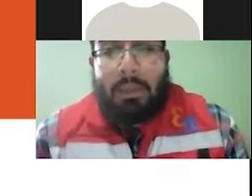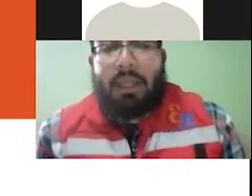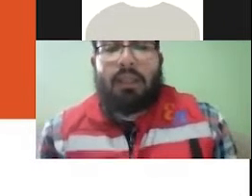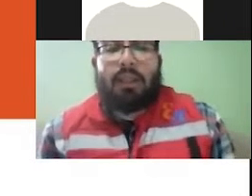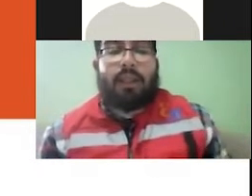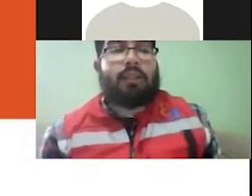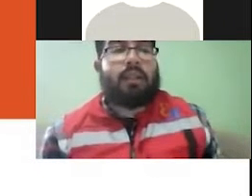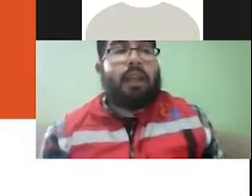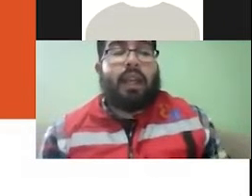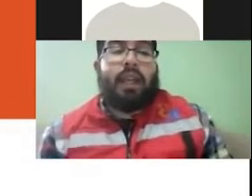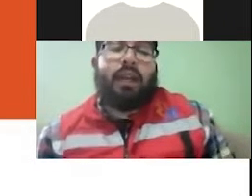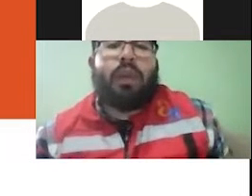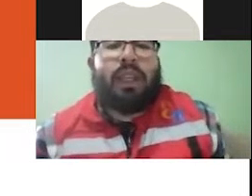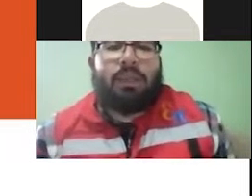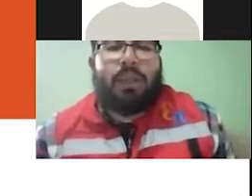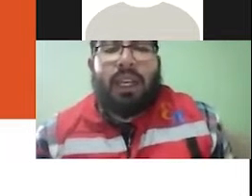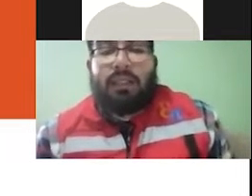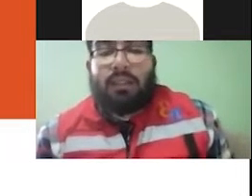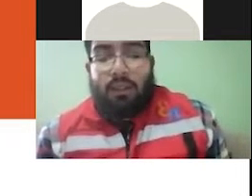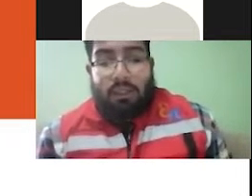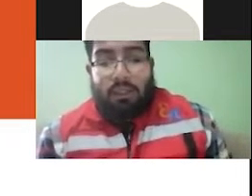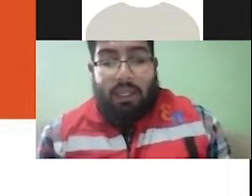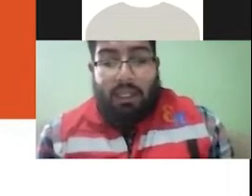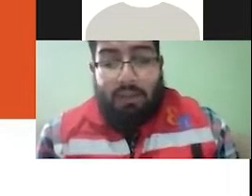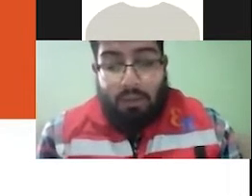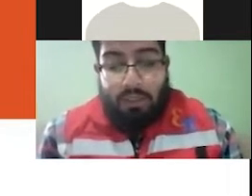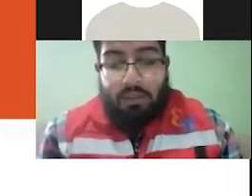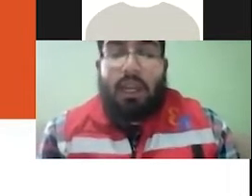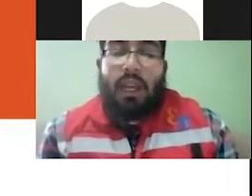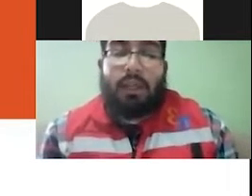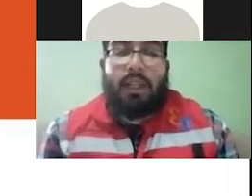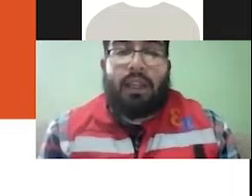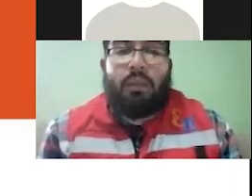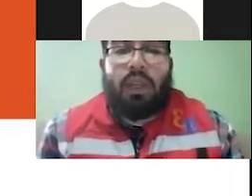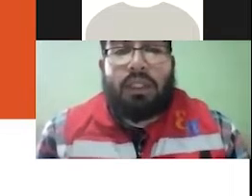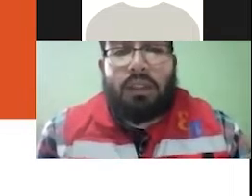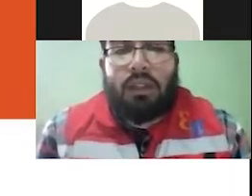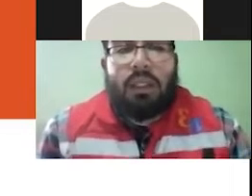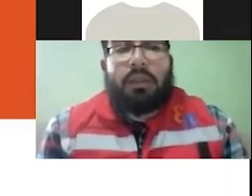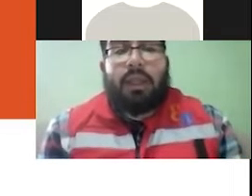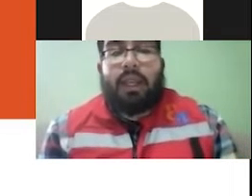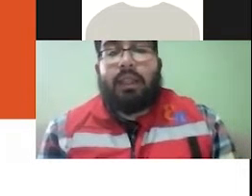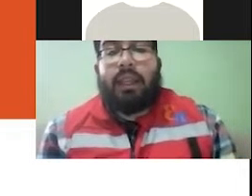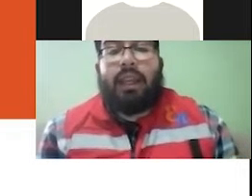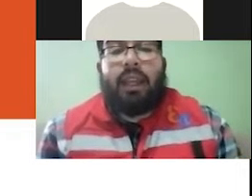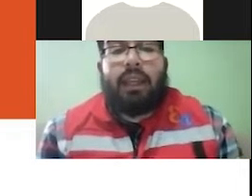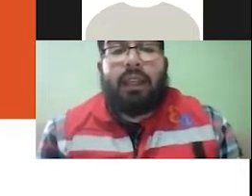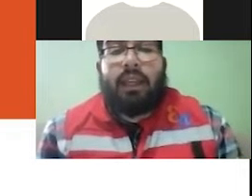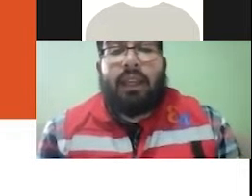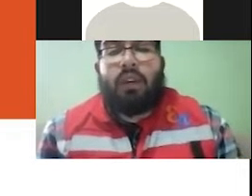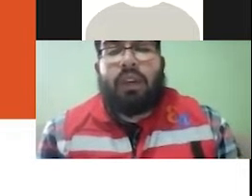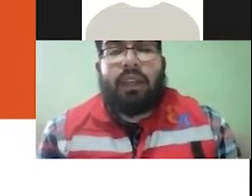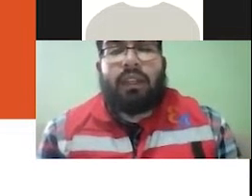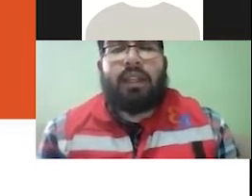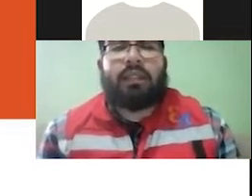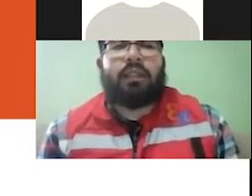de gabinete, que es que cada una de las brigadas nos dé la información a la brigada de comunicación de qué